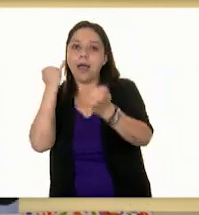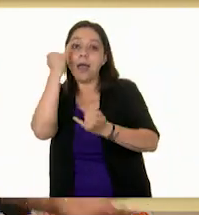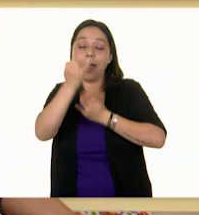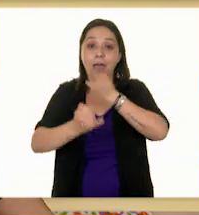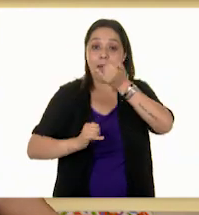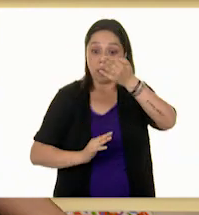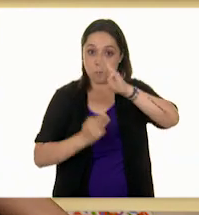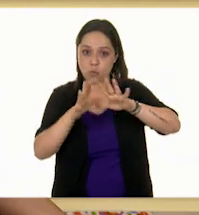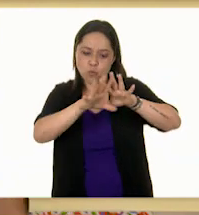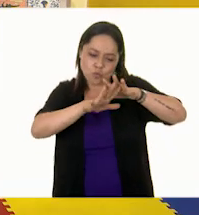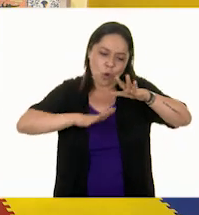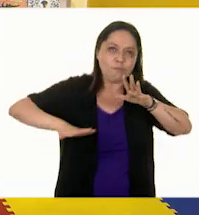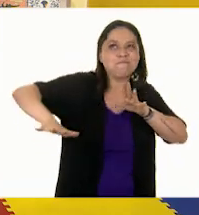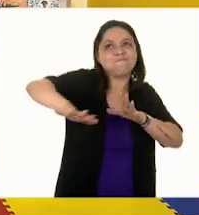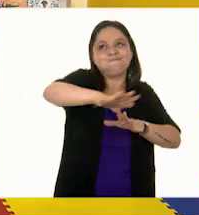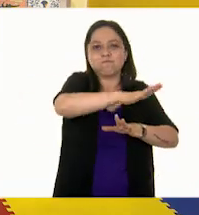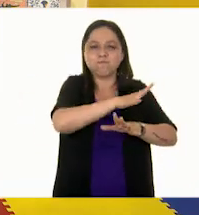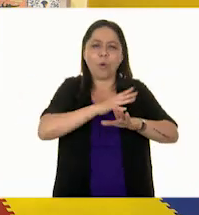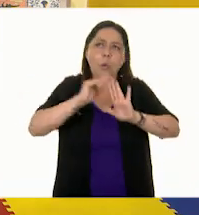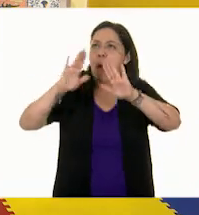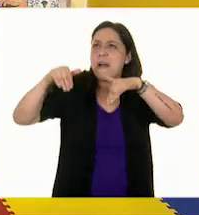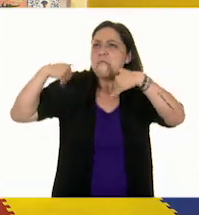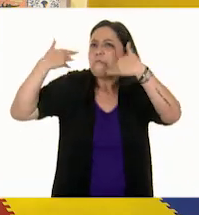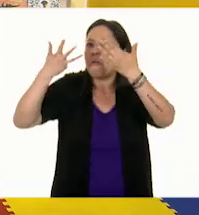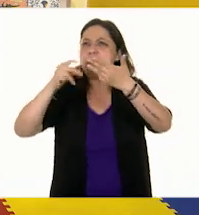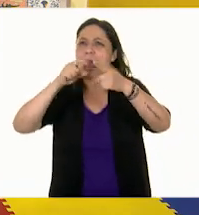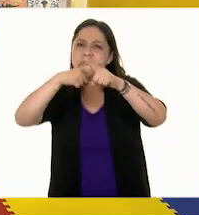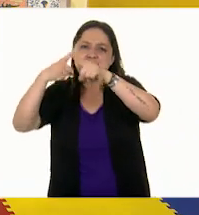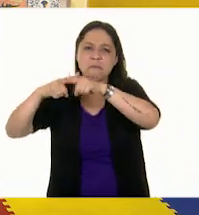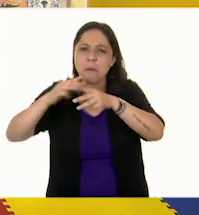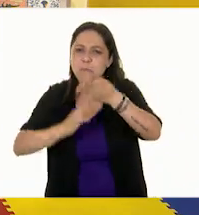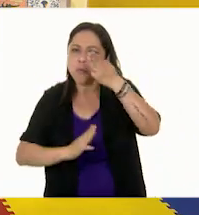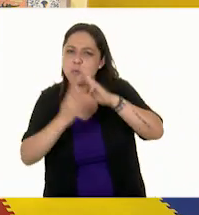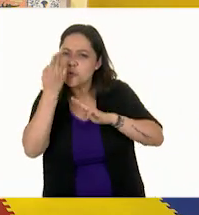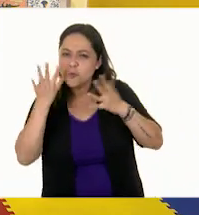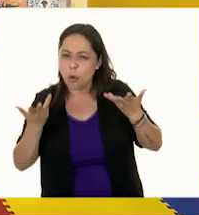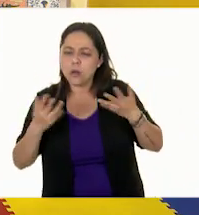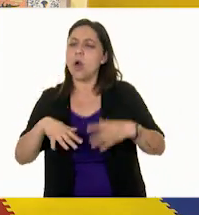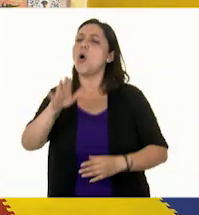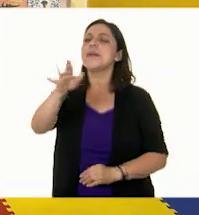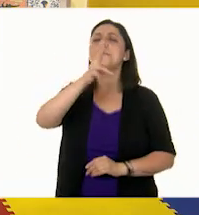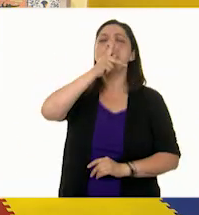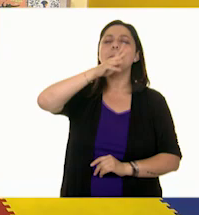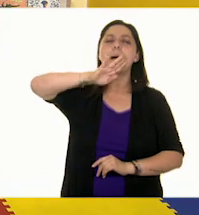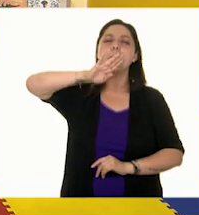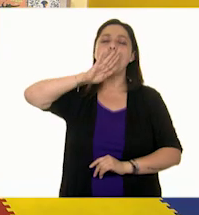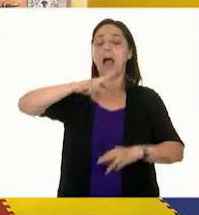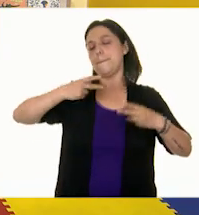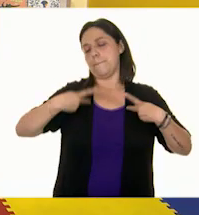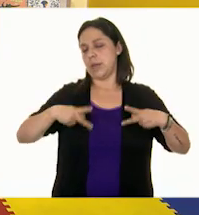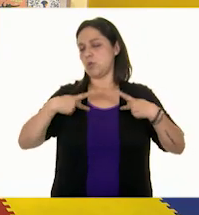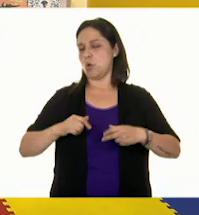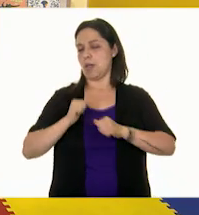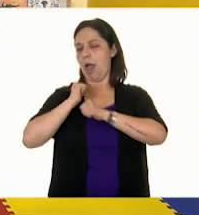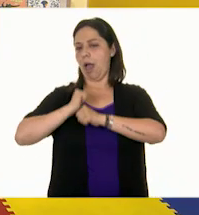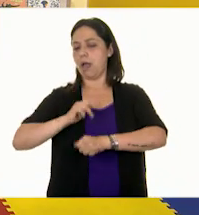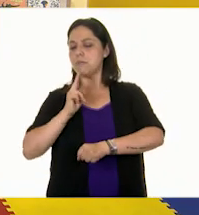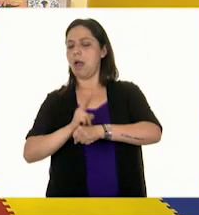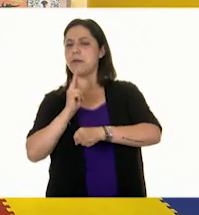y otros mundos. ¿Qué podrían hacer las mamás, papás o cuidadores para crear esas oportunidades de